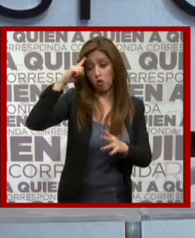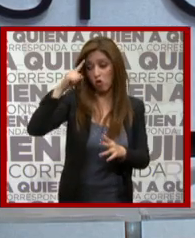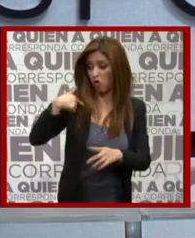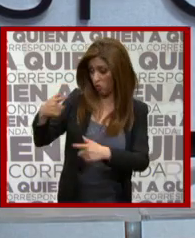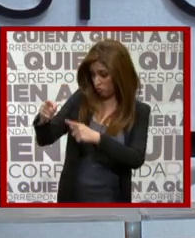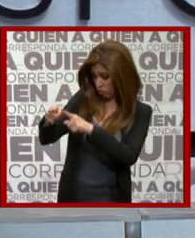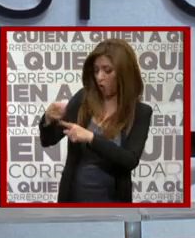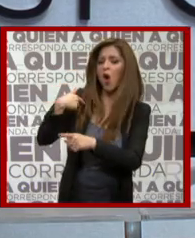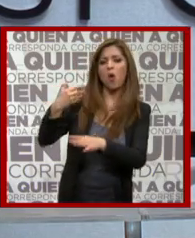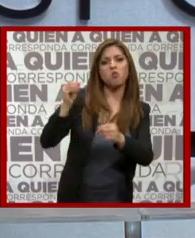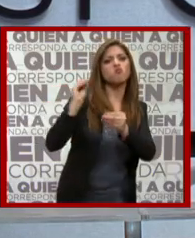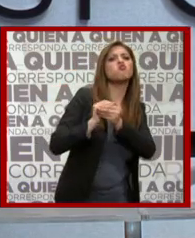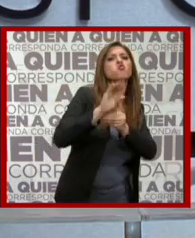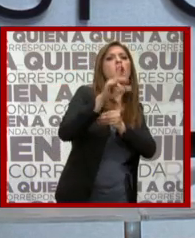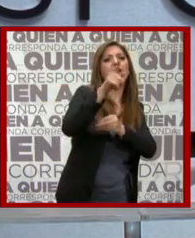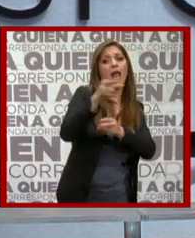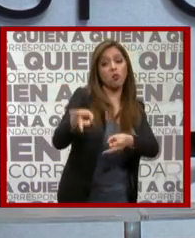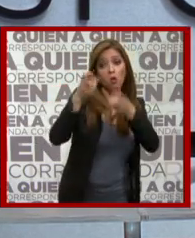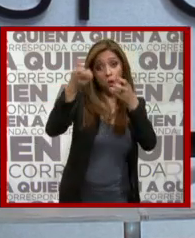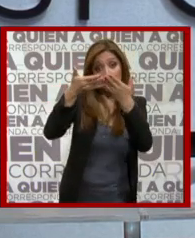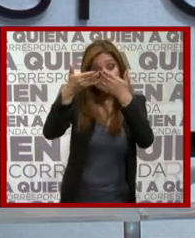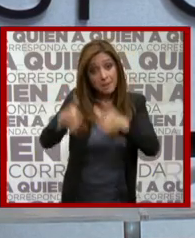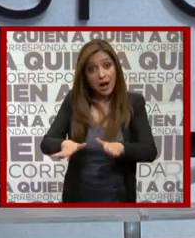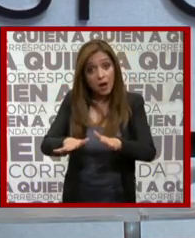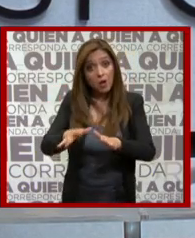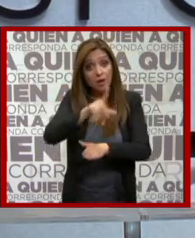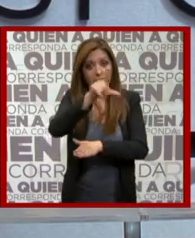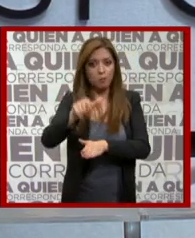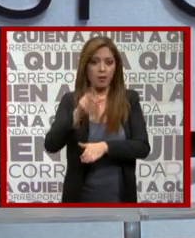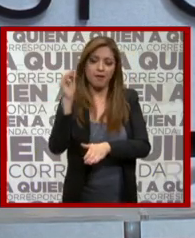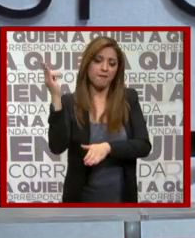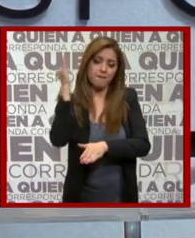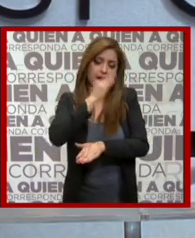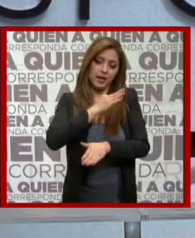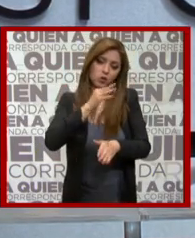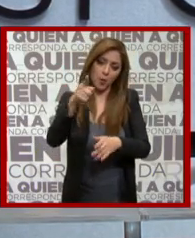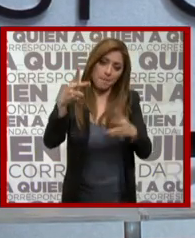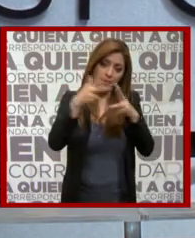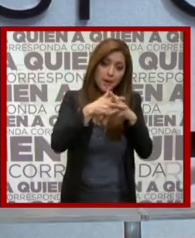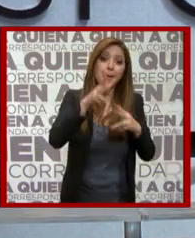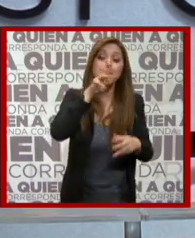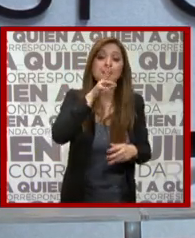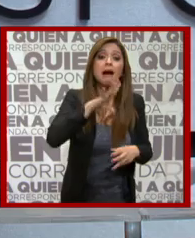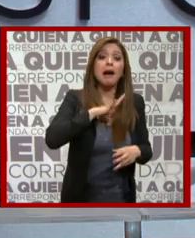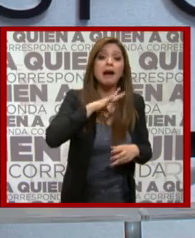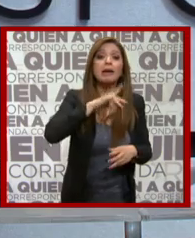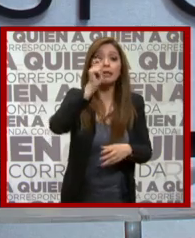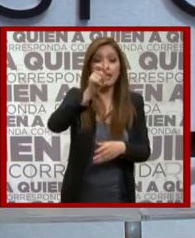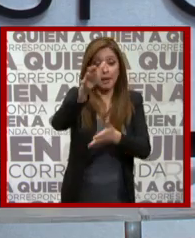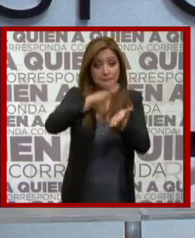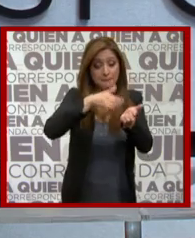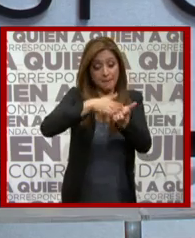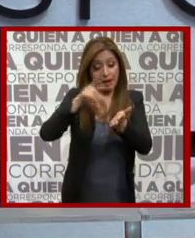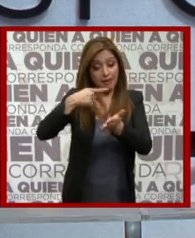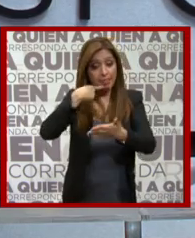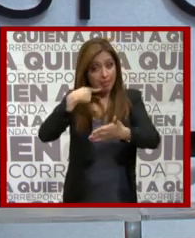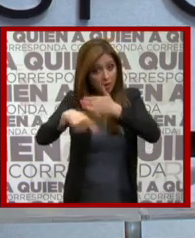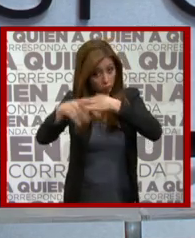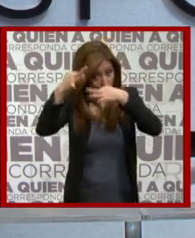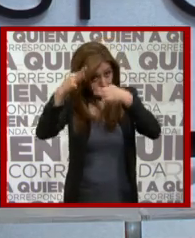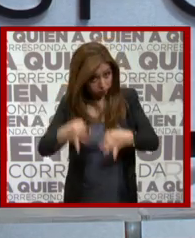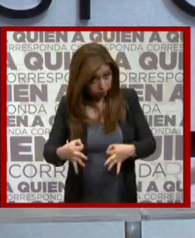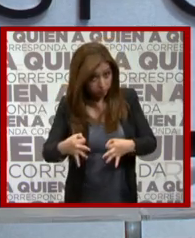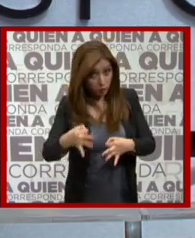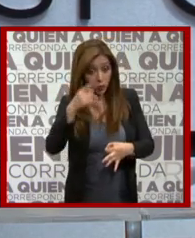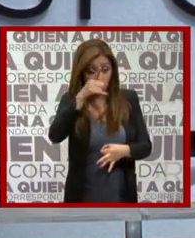saco. Este novio es un asaltabancos y lo saco y, ¿no?, por tus pleitos. Necesita existir atrás de esto una denuncia bien hecha. Si tú tienes la